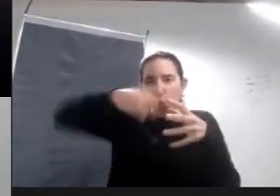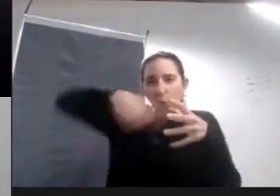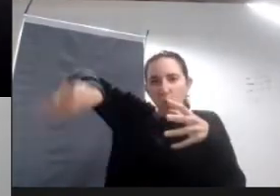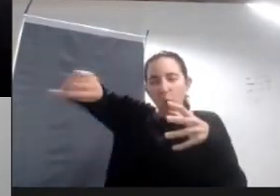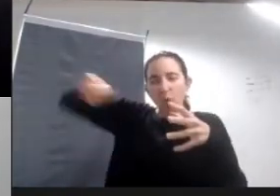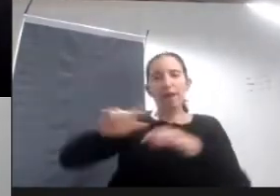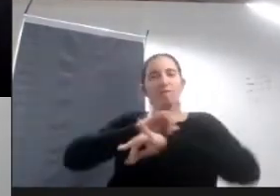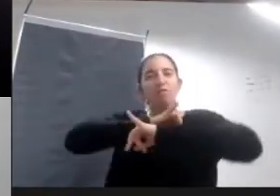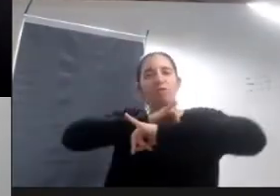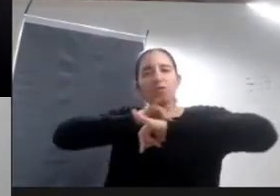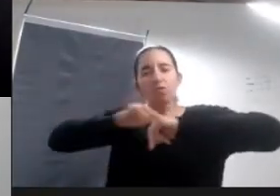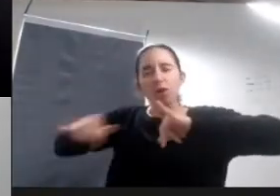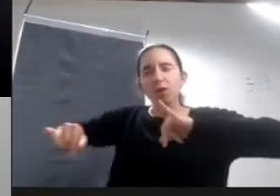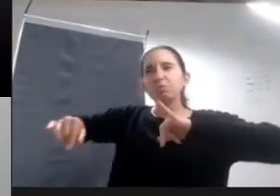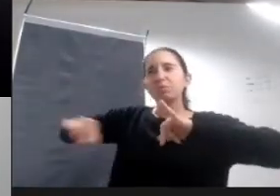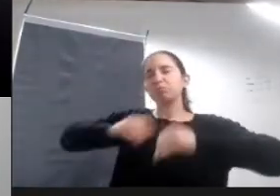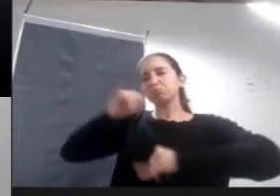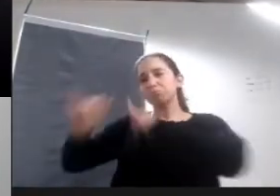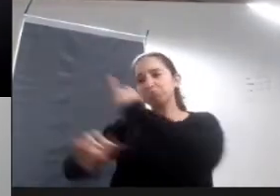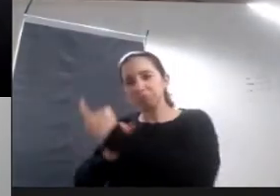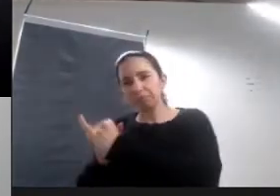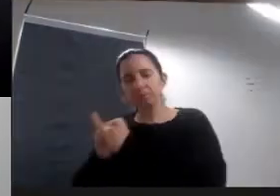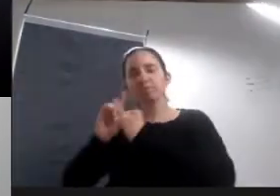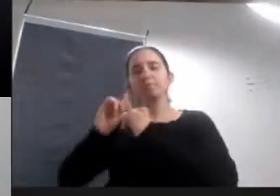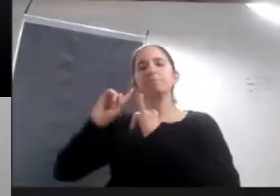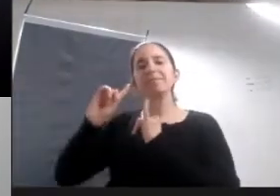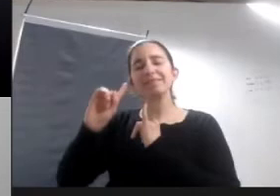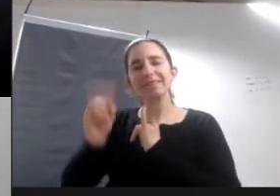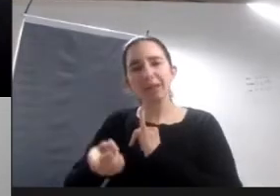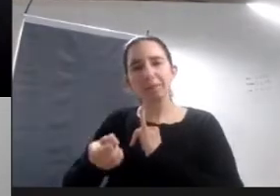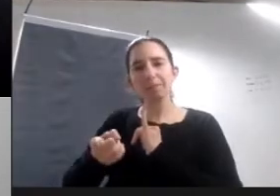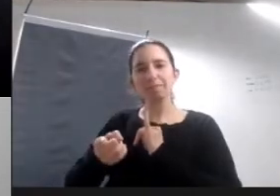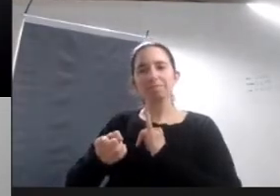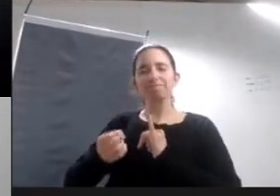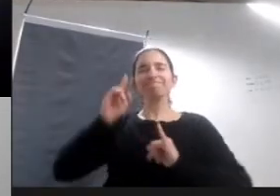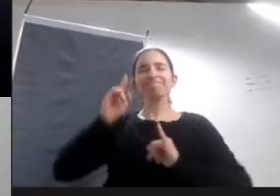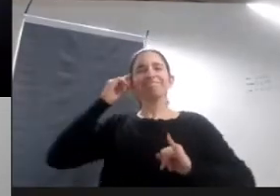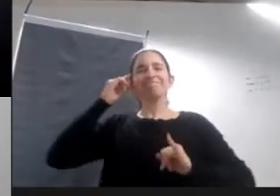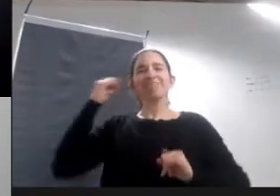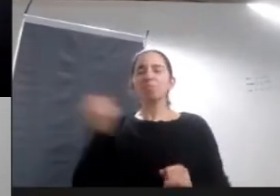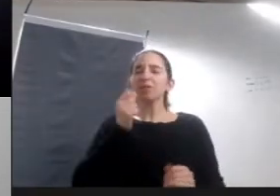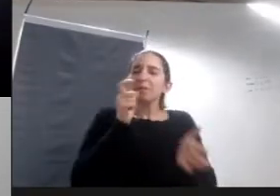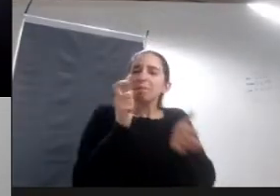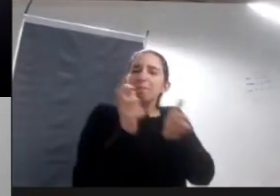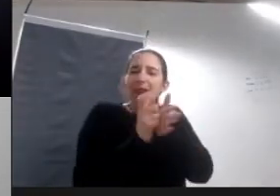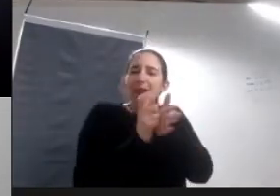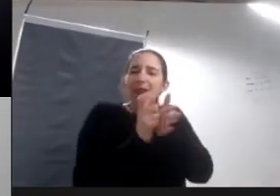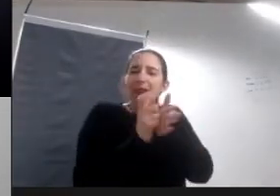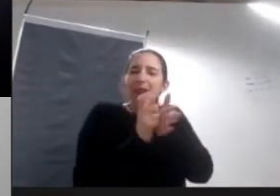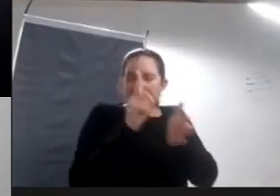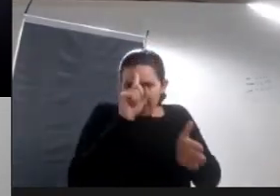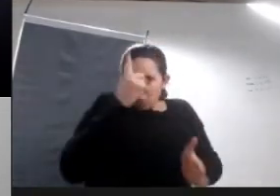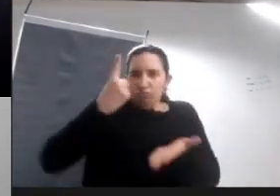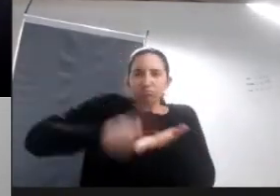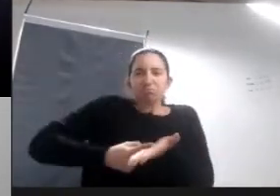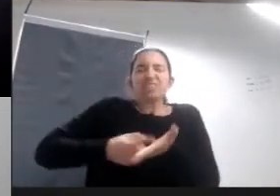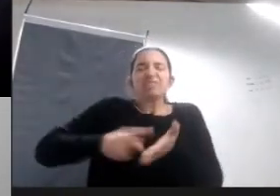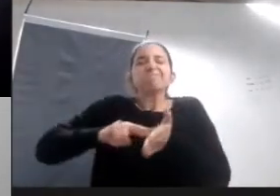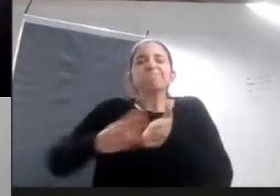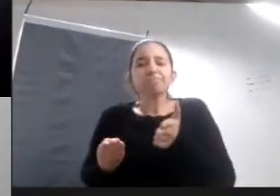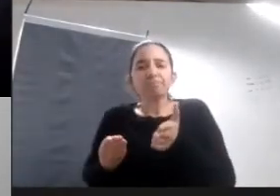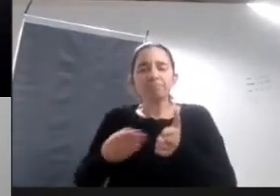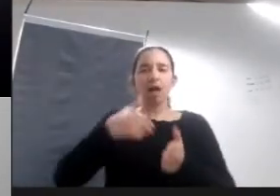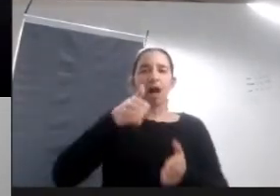el acercarse a un ideal de autonomía. Y para eso es necesario,